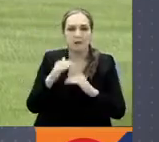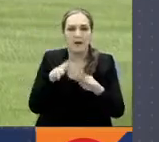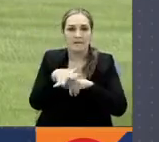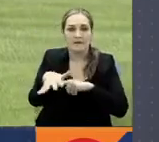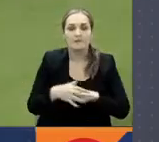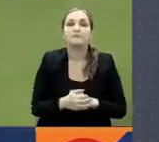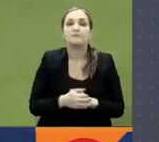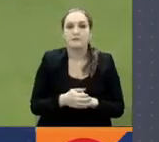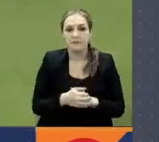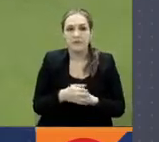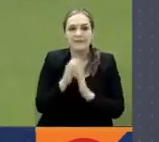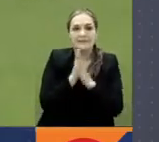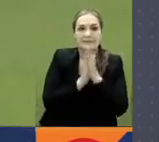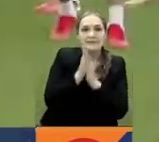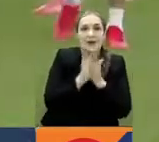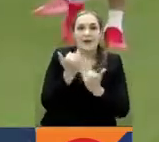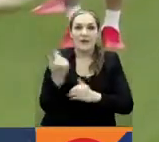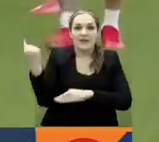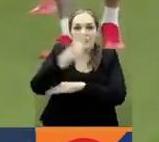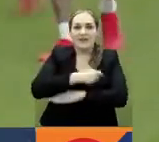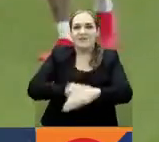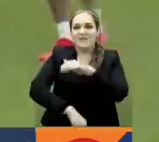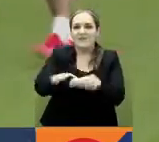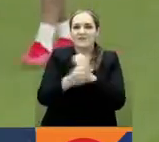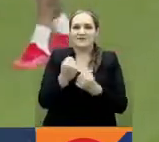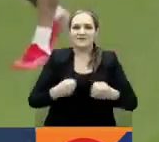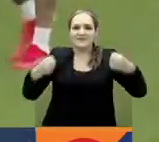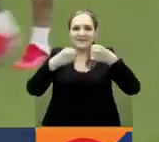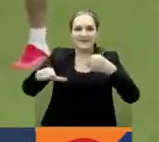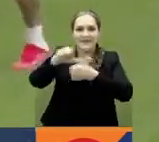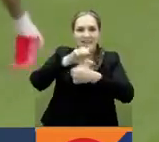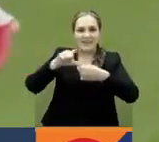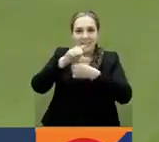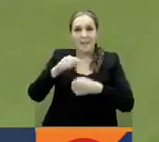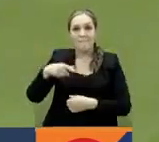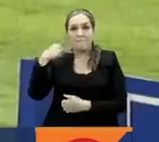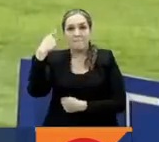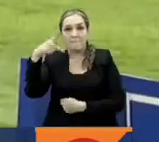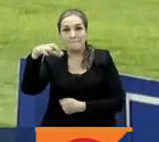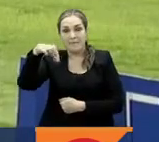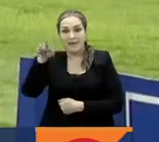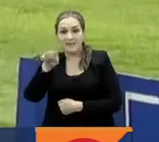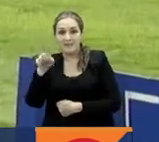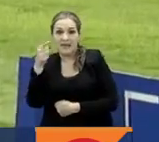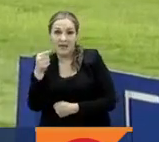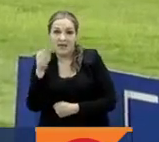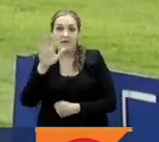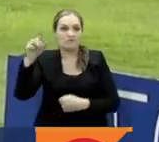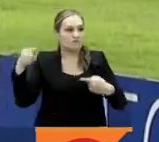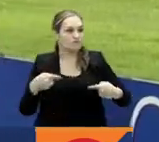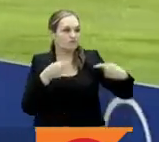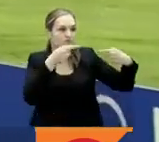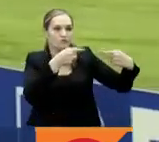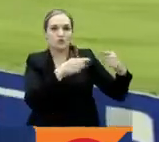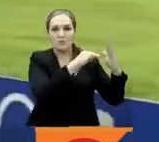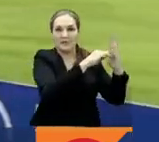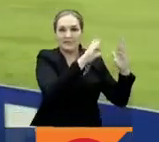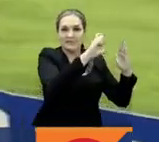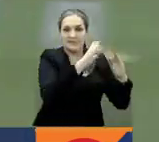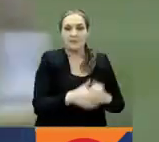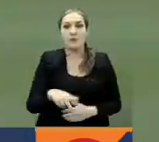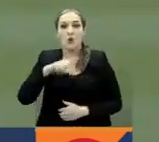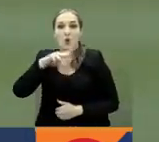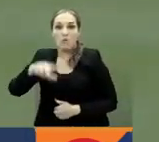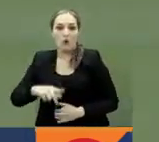Expectativa por la gran jornada de fútbol en la Champions League. PSG contra Manchester City, Porto frente a Liverpool y